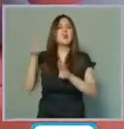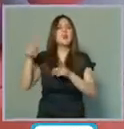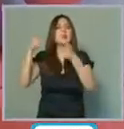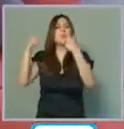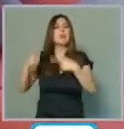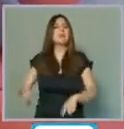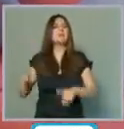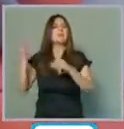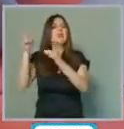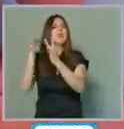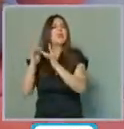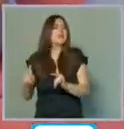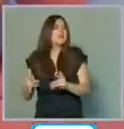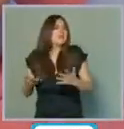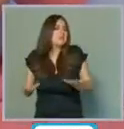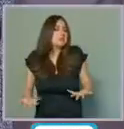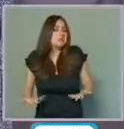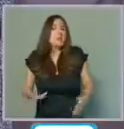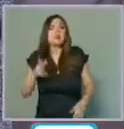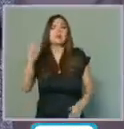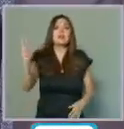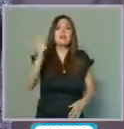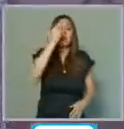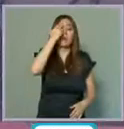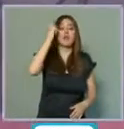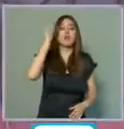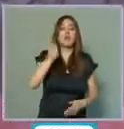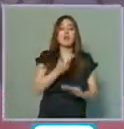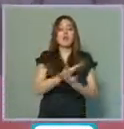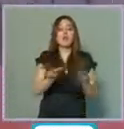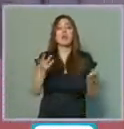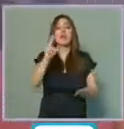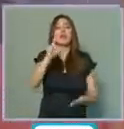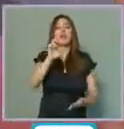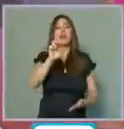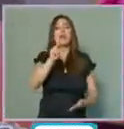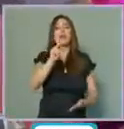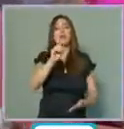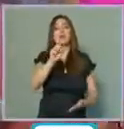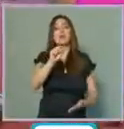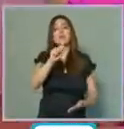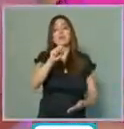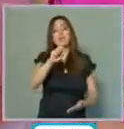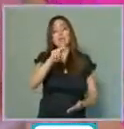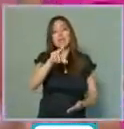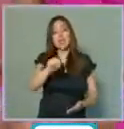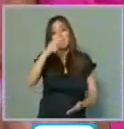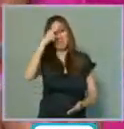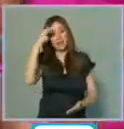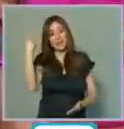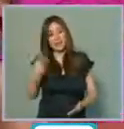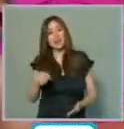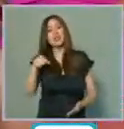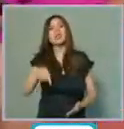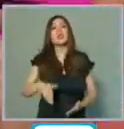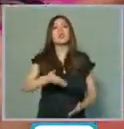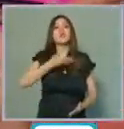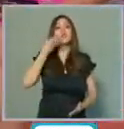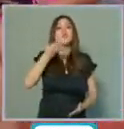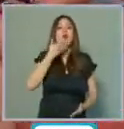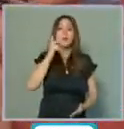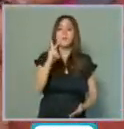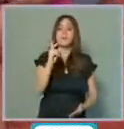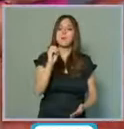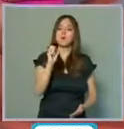que la repostería mexicana es muy distinta, está casi extinta. Los postres mexicanos